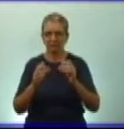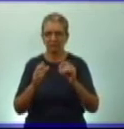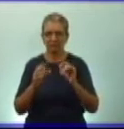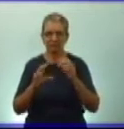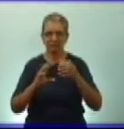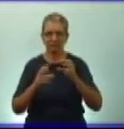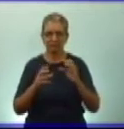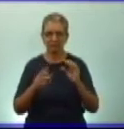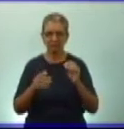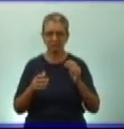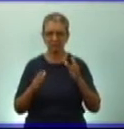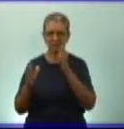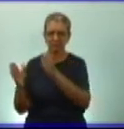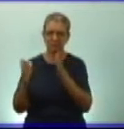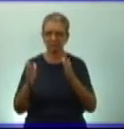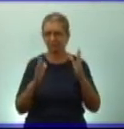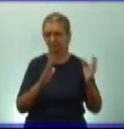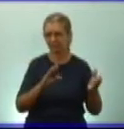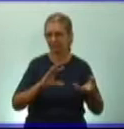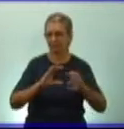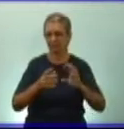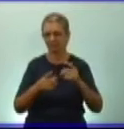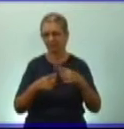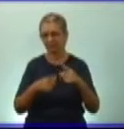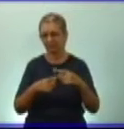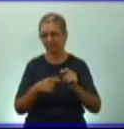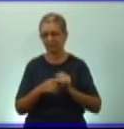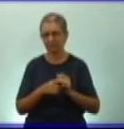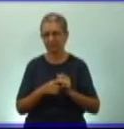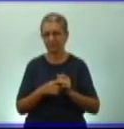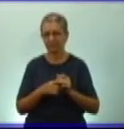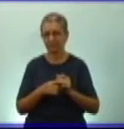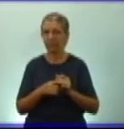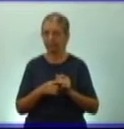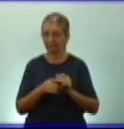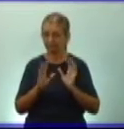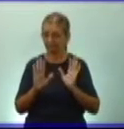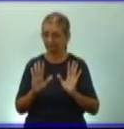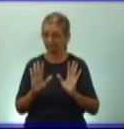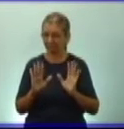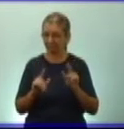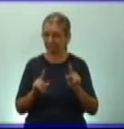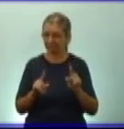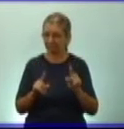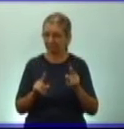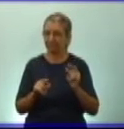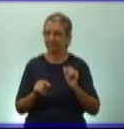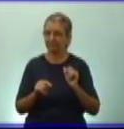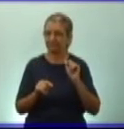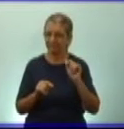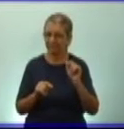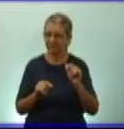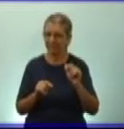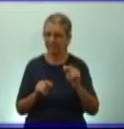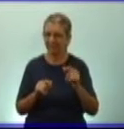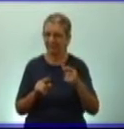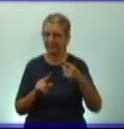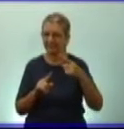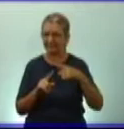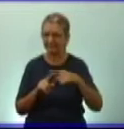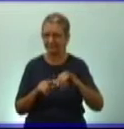y clasificación según el tipo de partículas. Acá me detengo. Tipo de partículas que forman estos